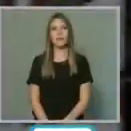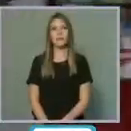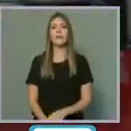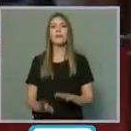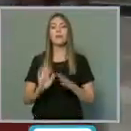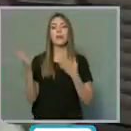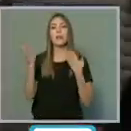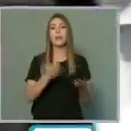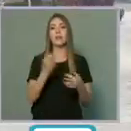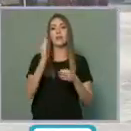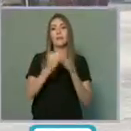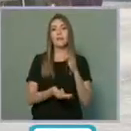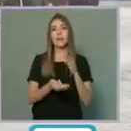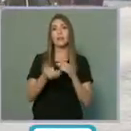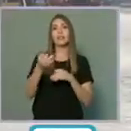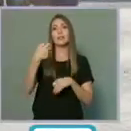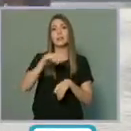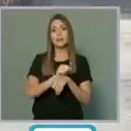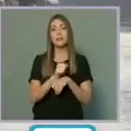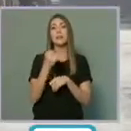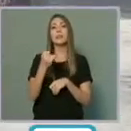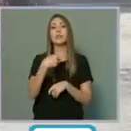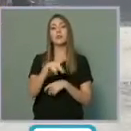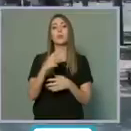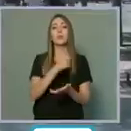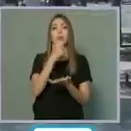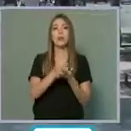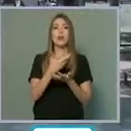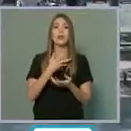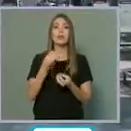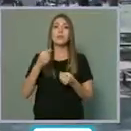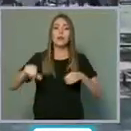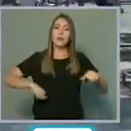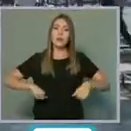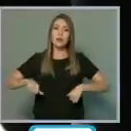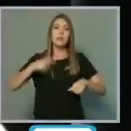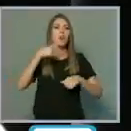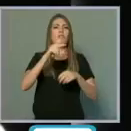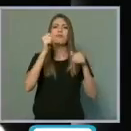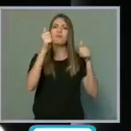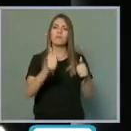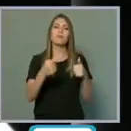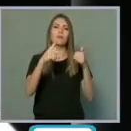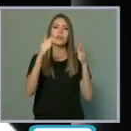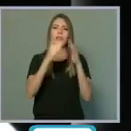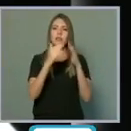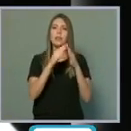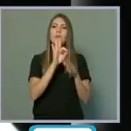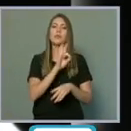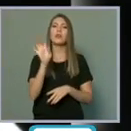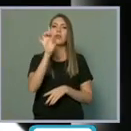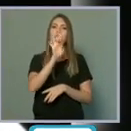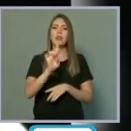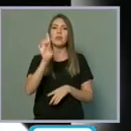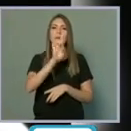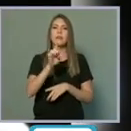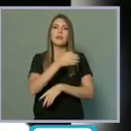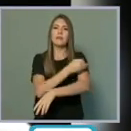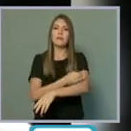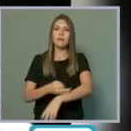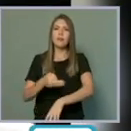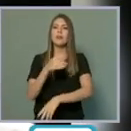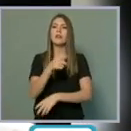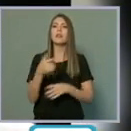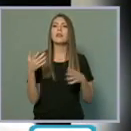fin de semana y en tu ciudad tenemos muchas actividades para que no te quedes en casa. Pasa un domingo familiar en el Faro de Oriente. La